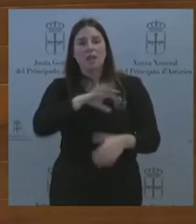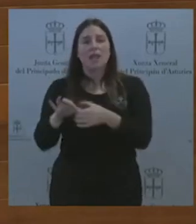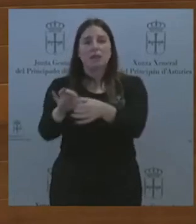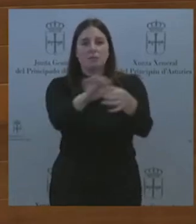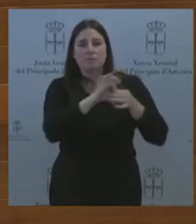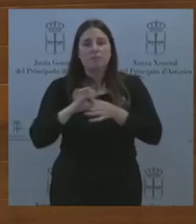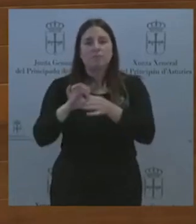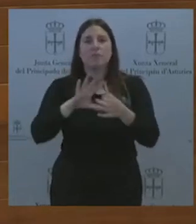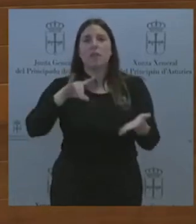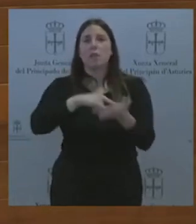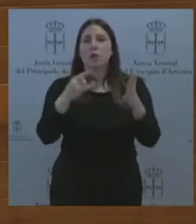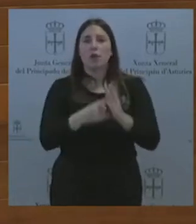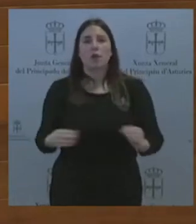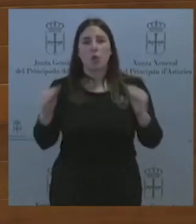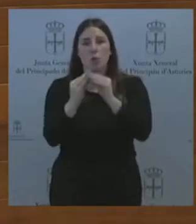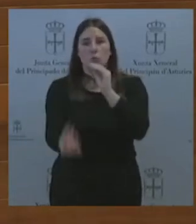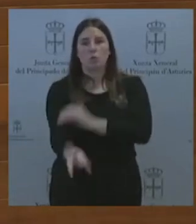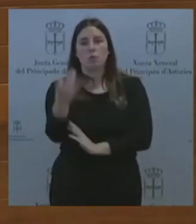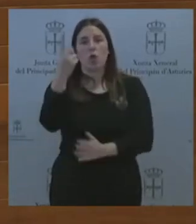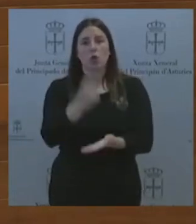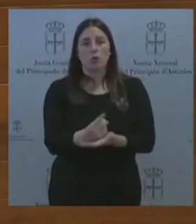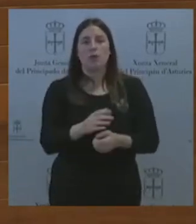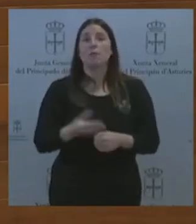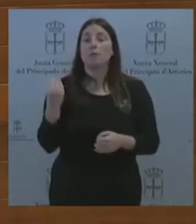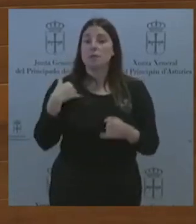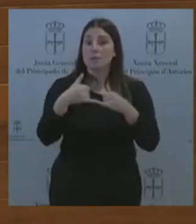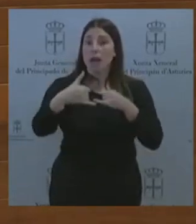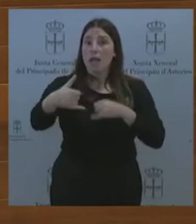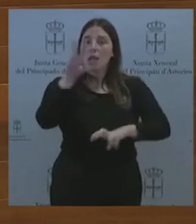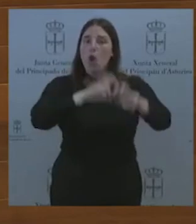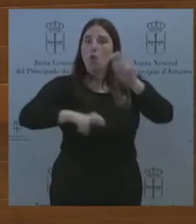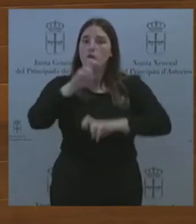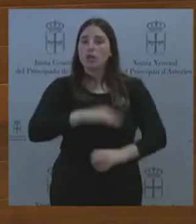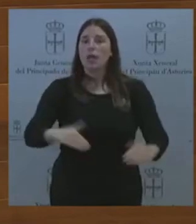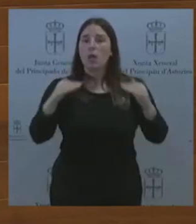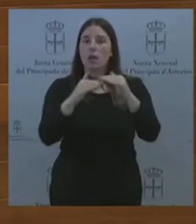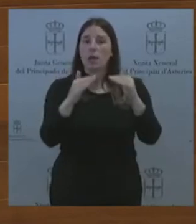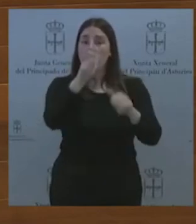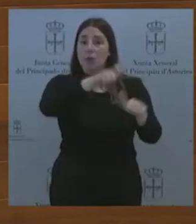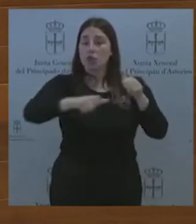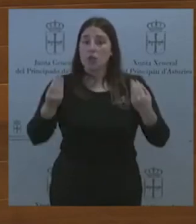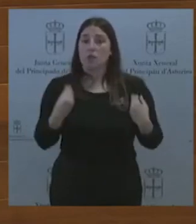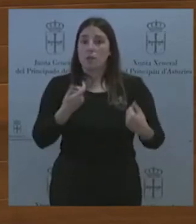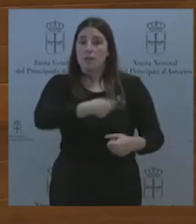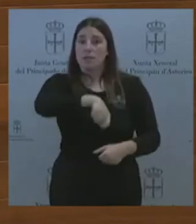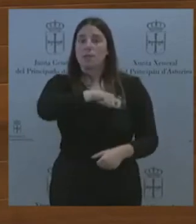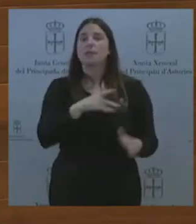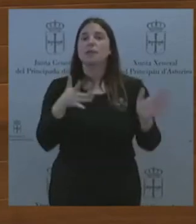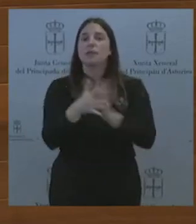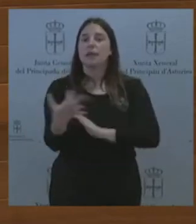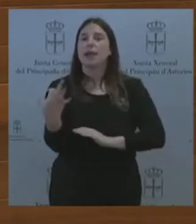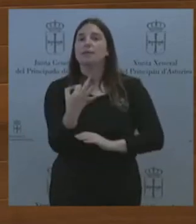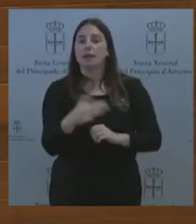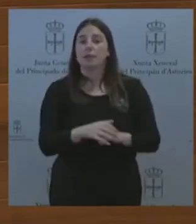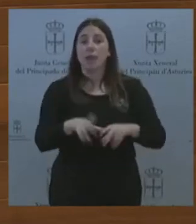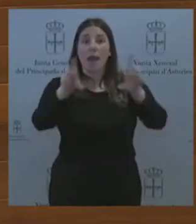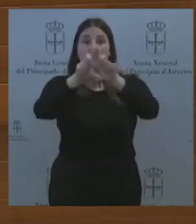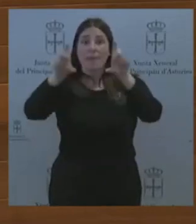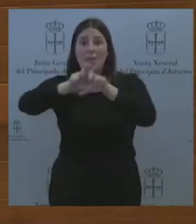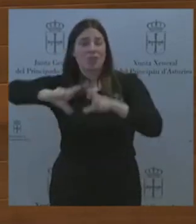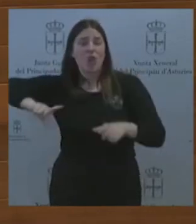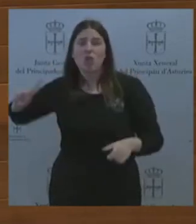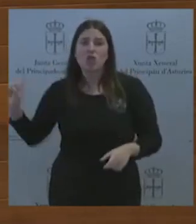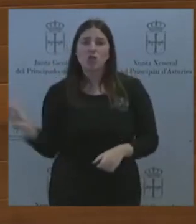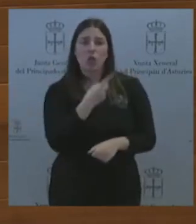esa línea, la búsqueda de la igualdad entre españoles pasa por suprimir todos los organismos ideológicos y subvenciones a